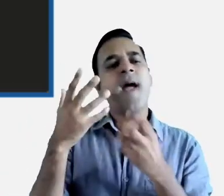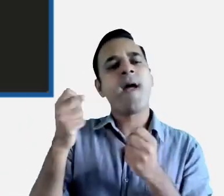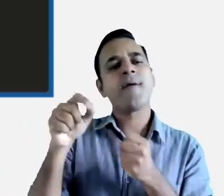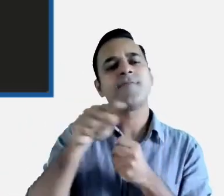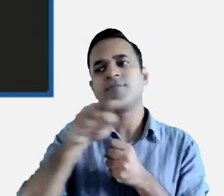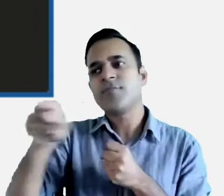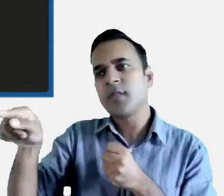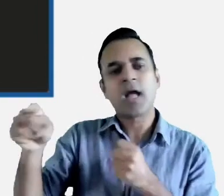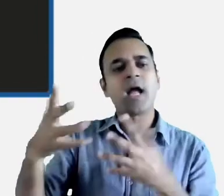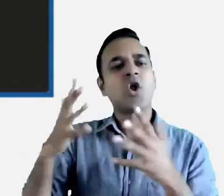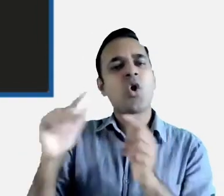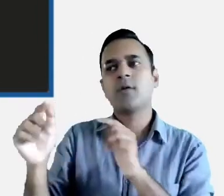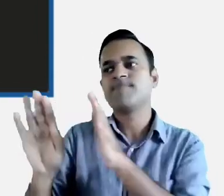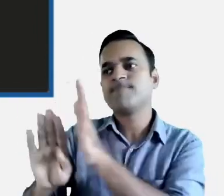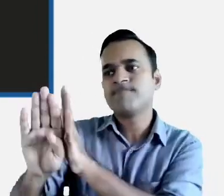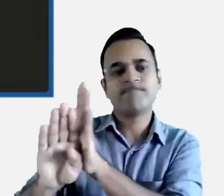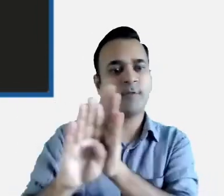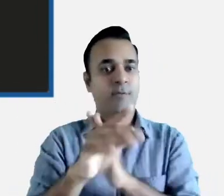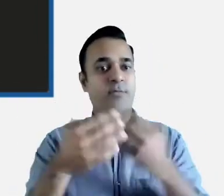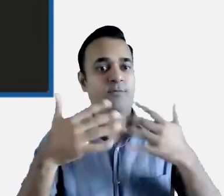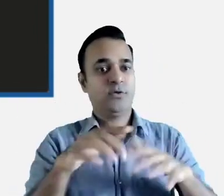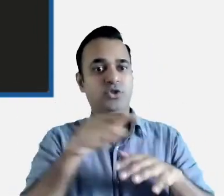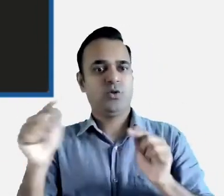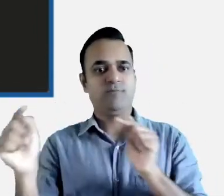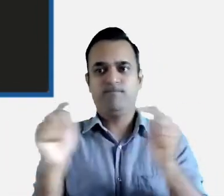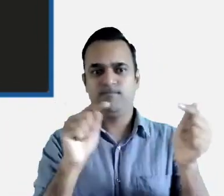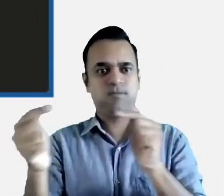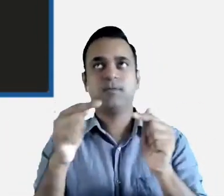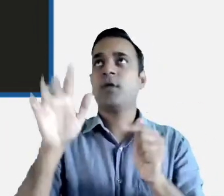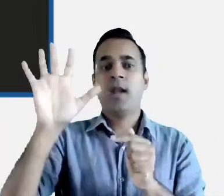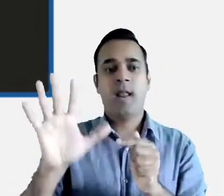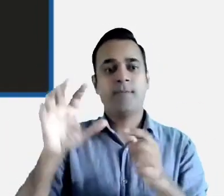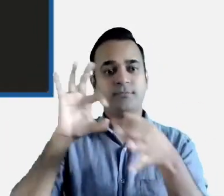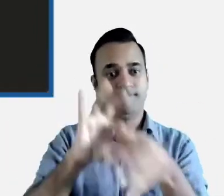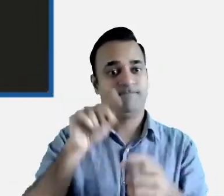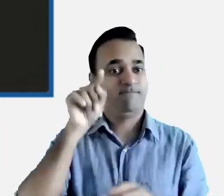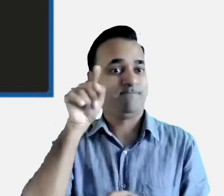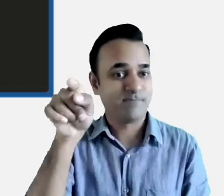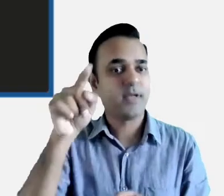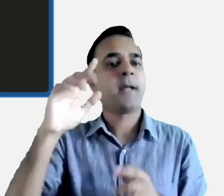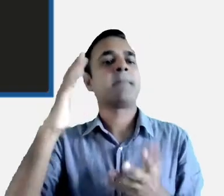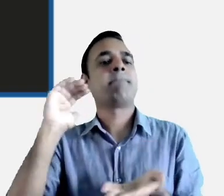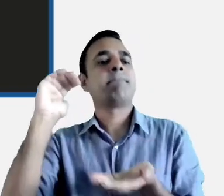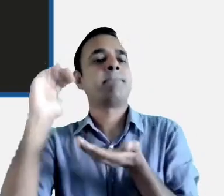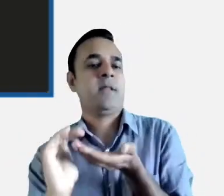numerosas oportunidades de desarrollo humano que presenta un futuro con bajas emisiones